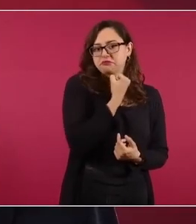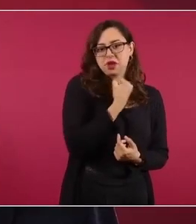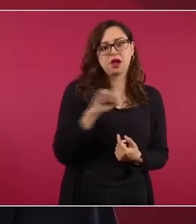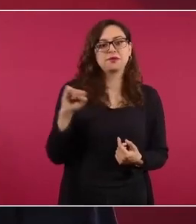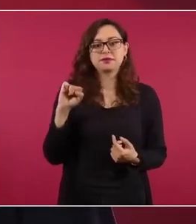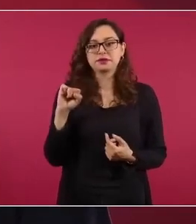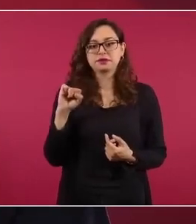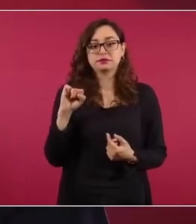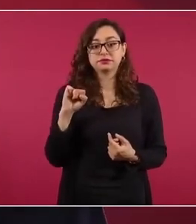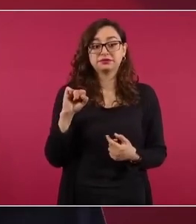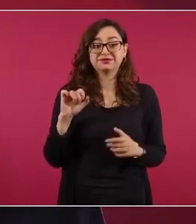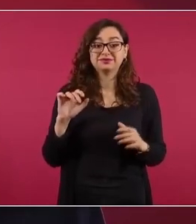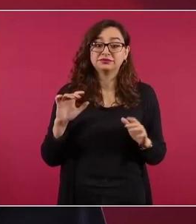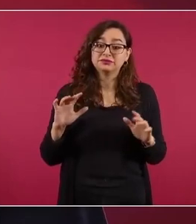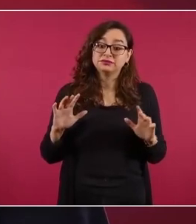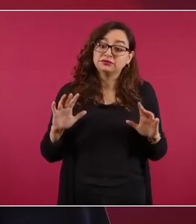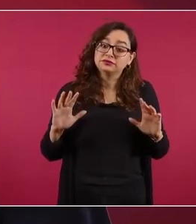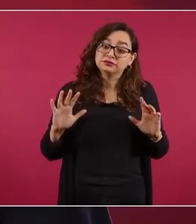al no ser